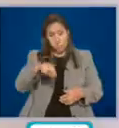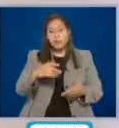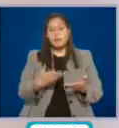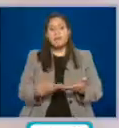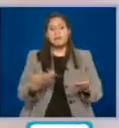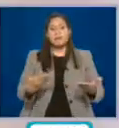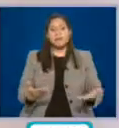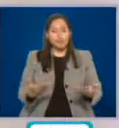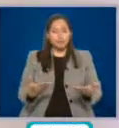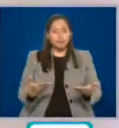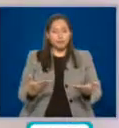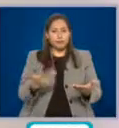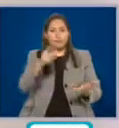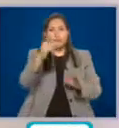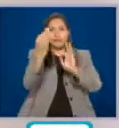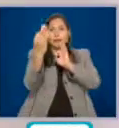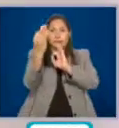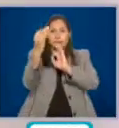presentó